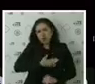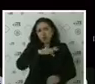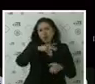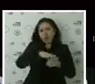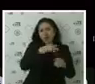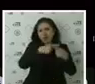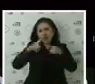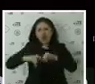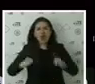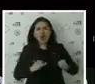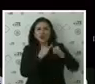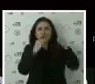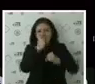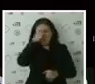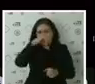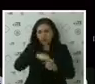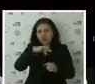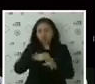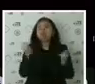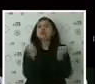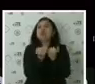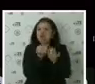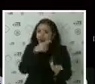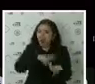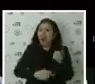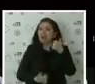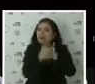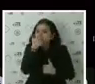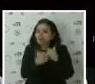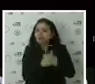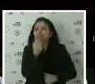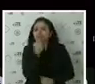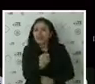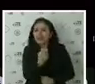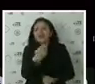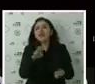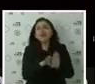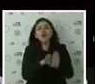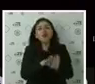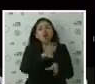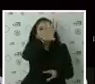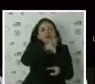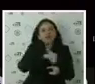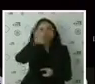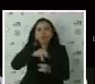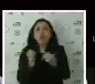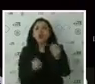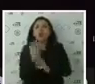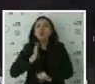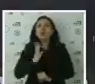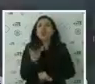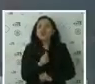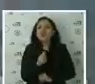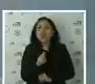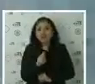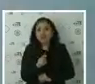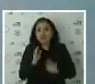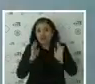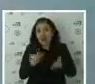las instituciones electorales, pues también nos enfrentamos a este gran reto de incorporar las tecnologías de